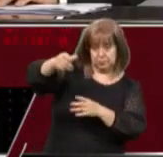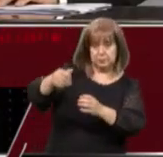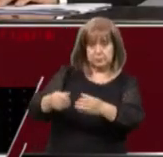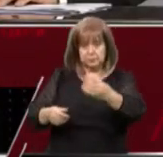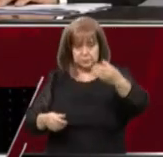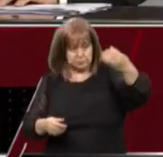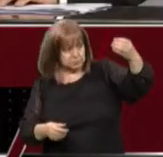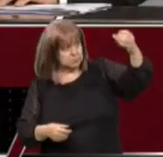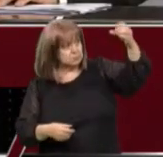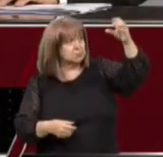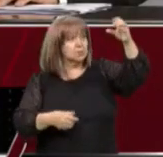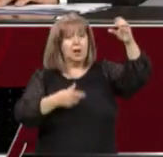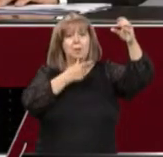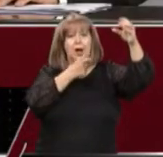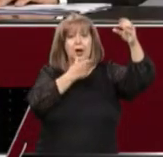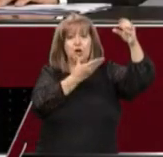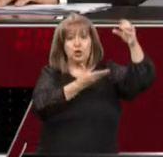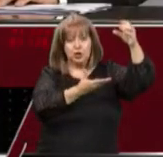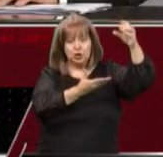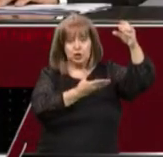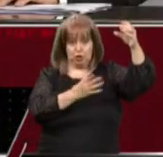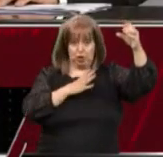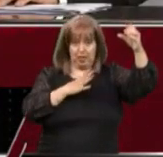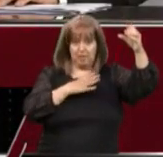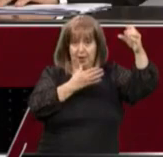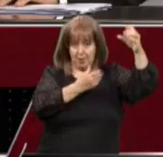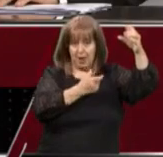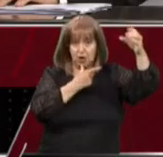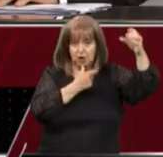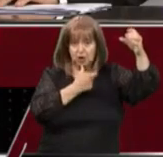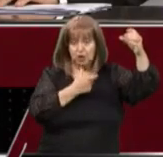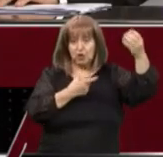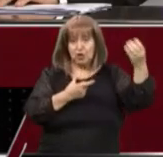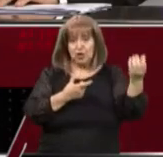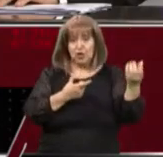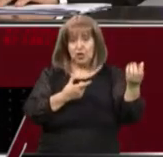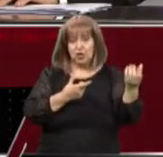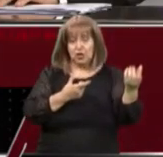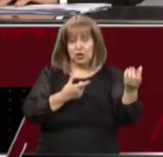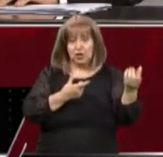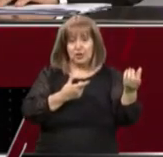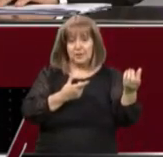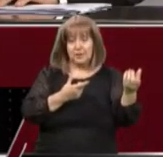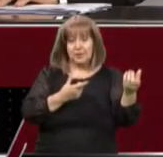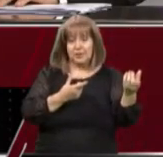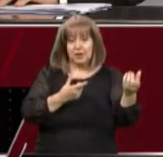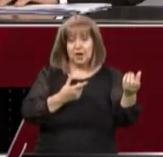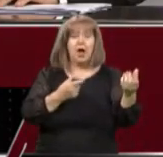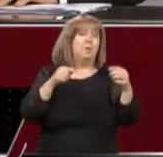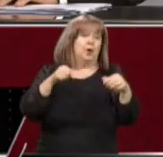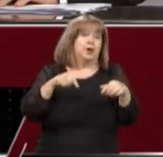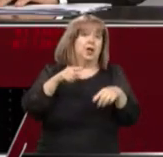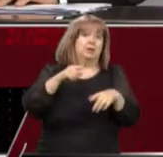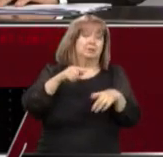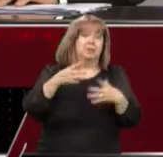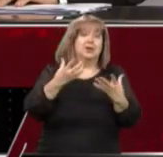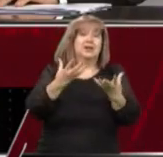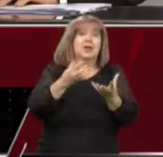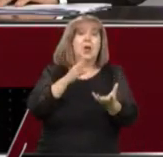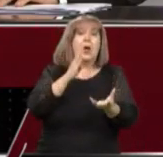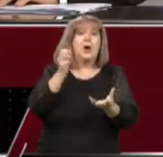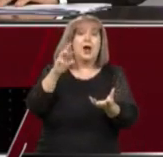que puede estar mucho más turbida de lo del de lo A ver no de lo que uno acostumbra porque nunca lo vemos así pero sí en esto en esta situación